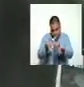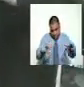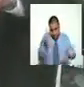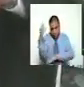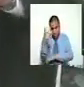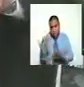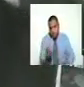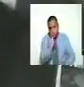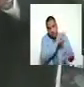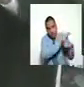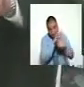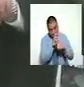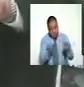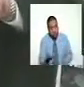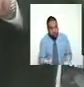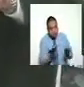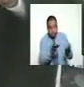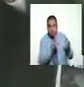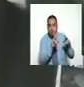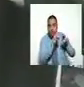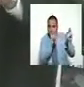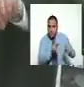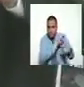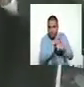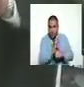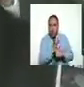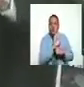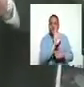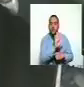ingresen a la página